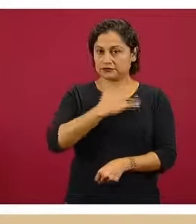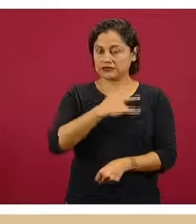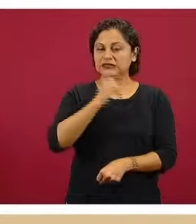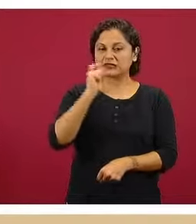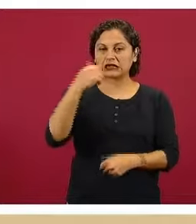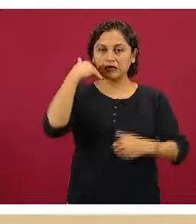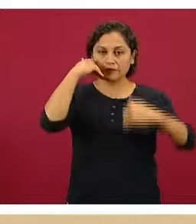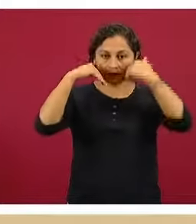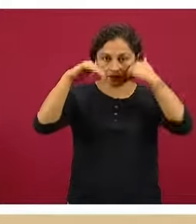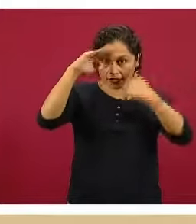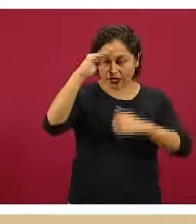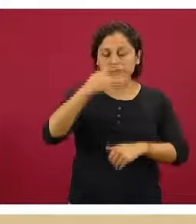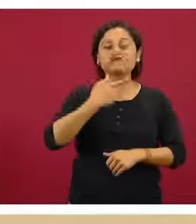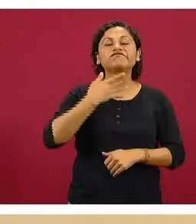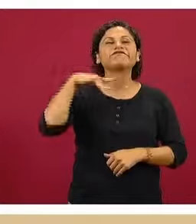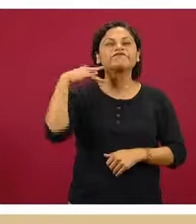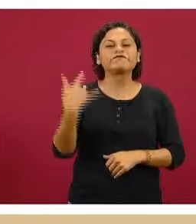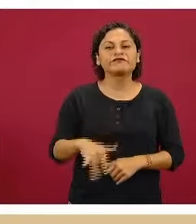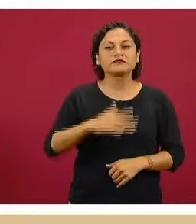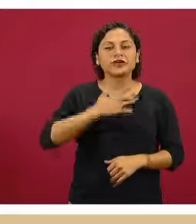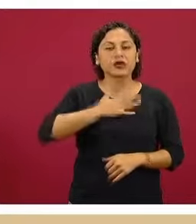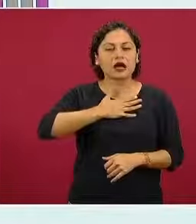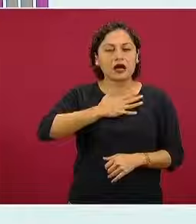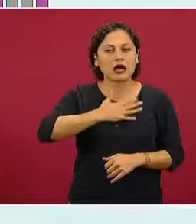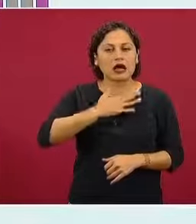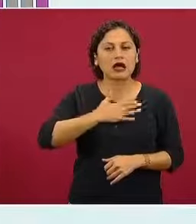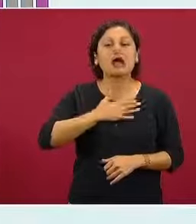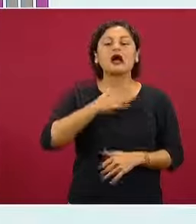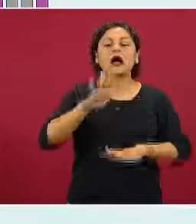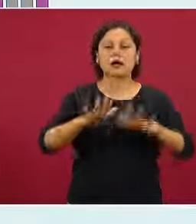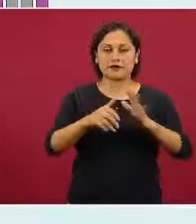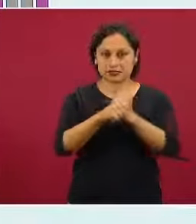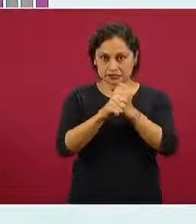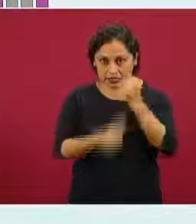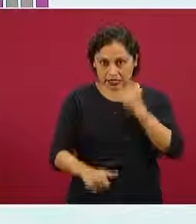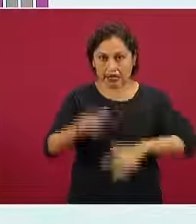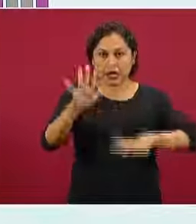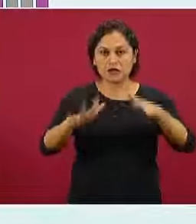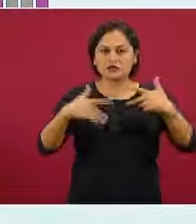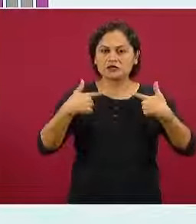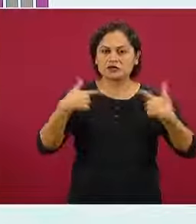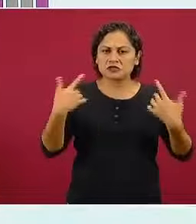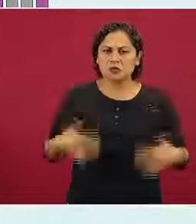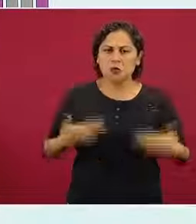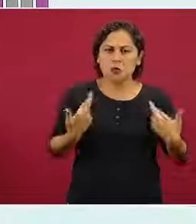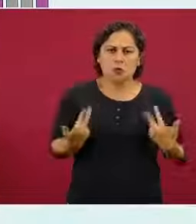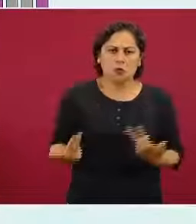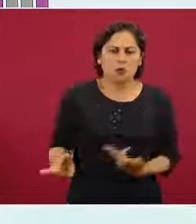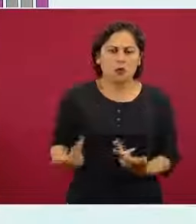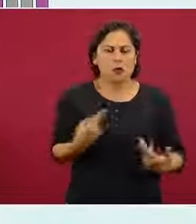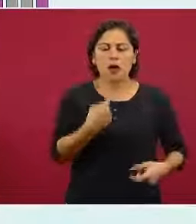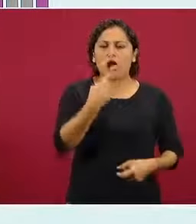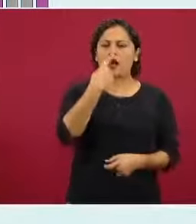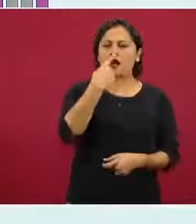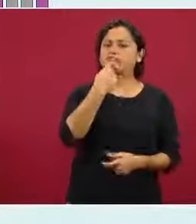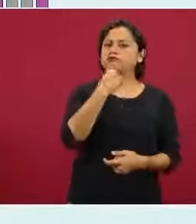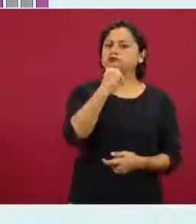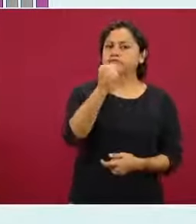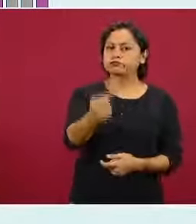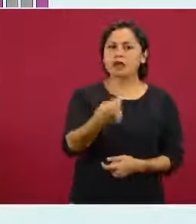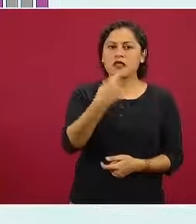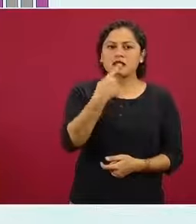cabeza, dolor muscular, malestar general, puede haber diarrea hasta en 15% de las personas, se pierde el olfato, se pierde el gusto de manera